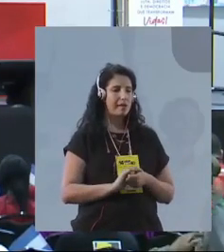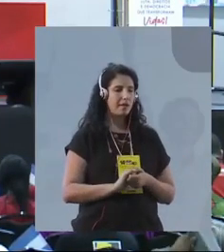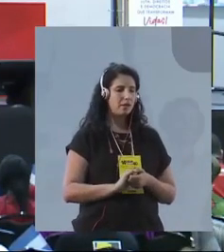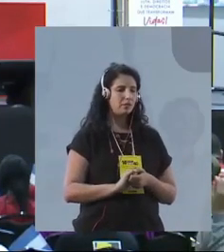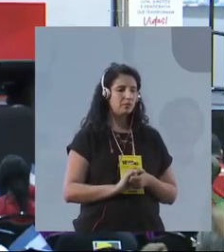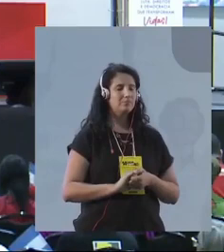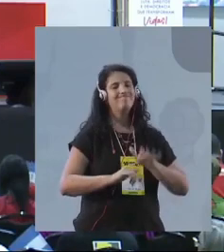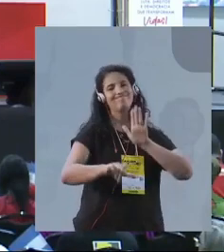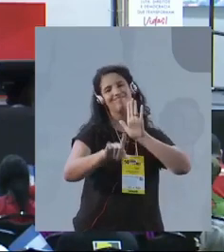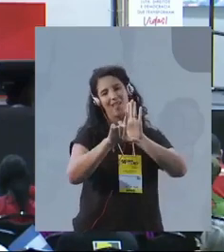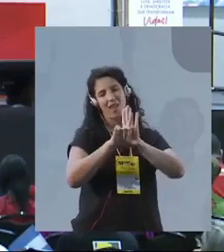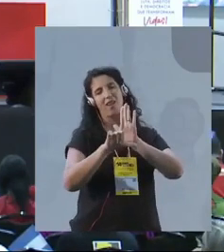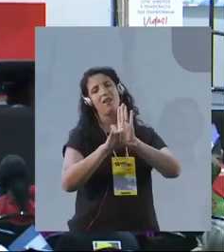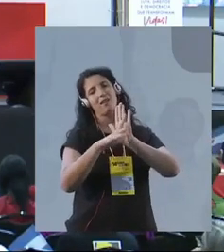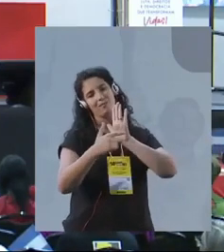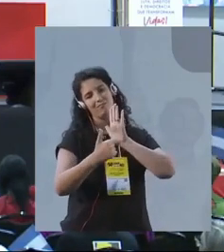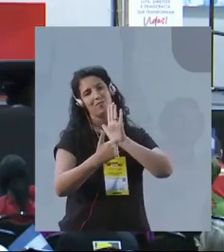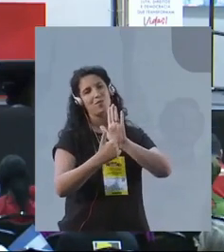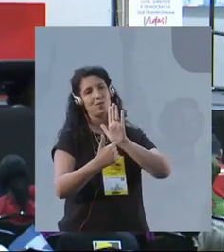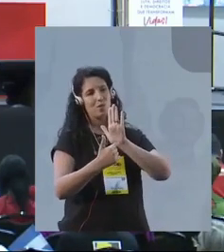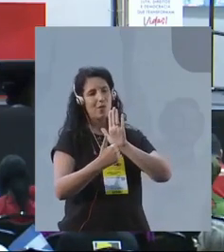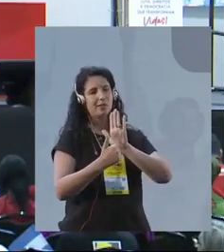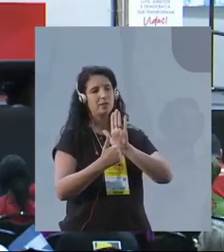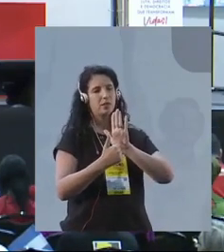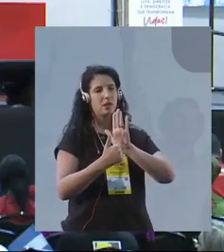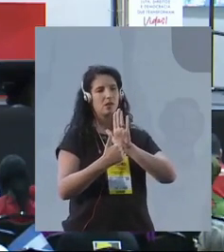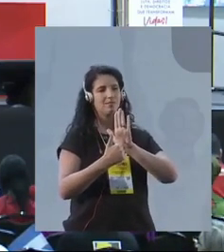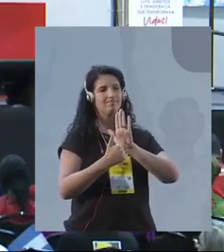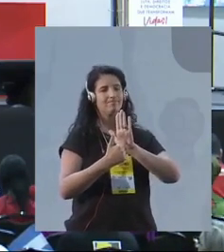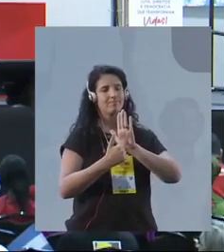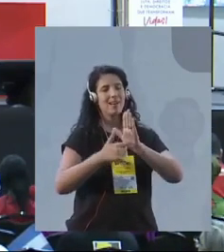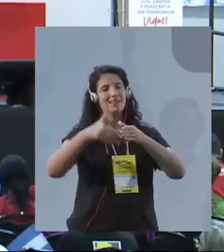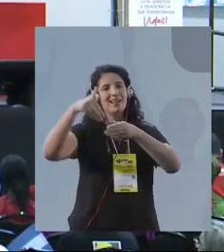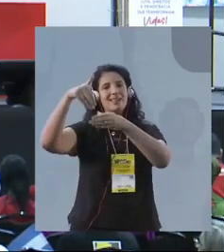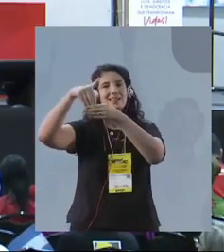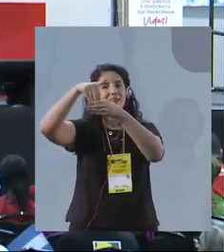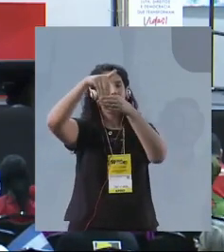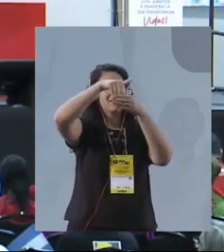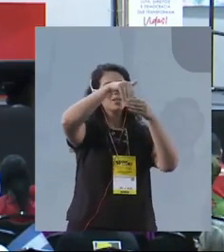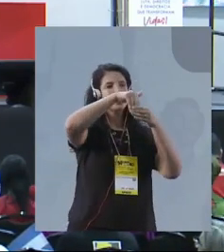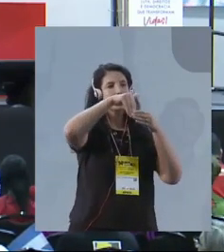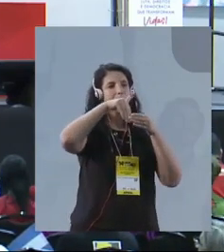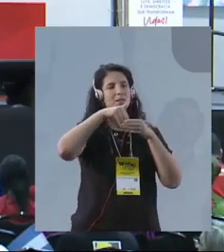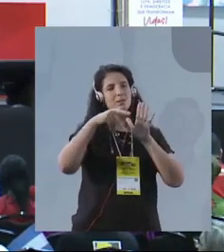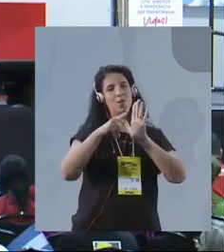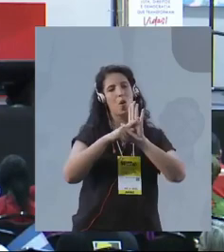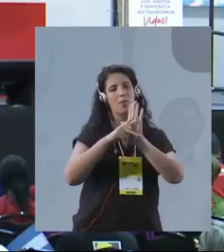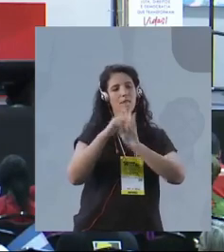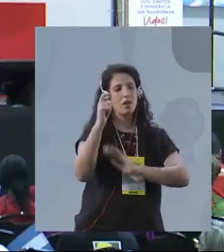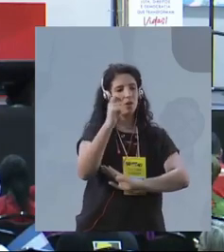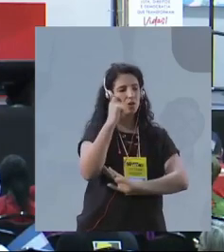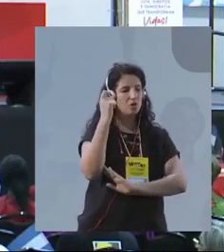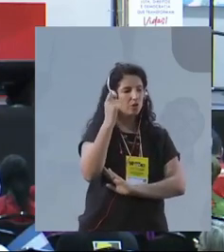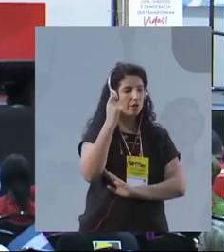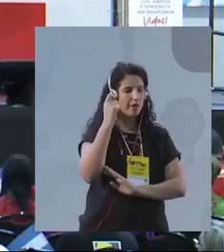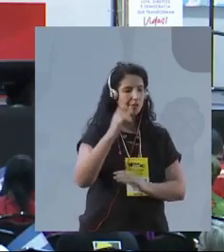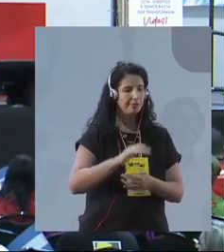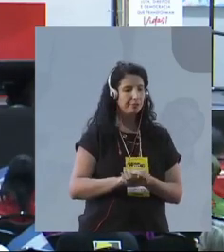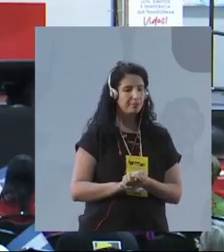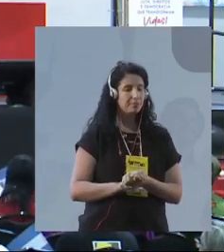expresa Bullrich en las elecciones de la Argentina. Por